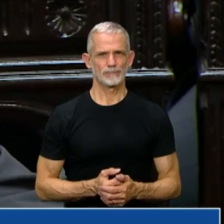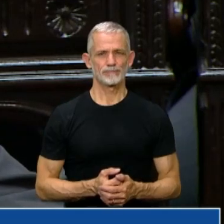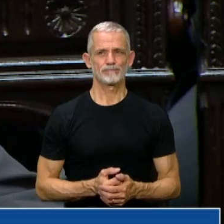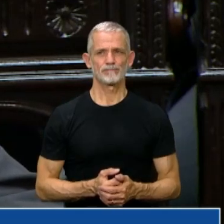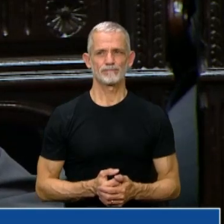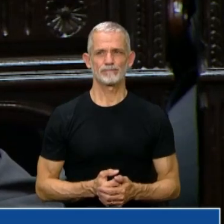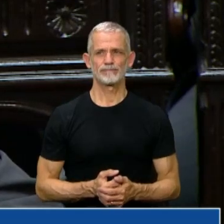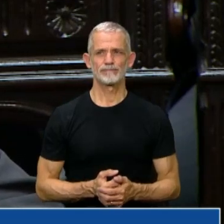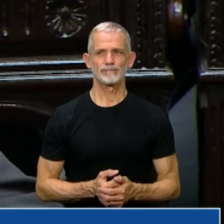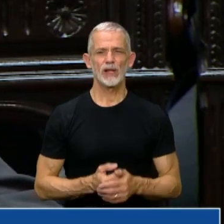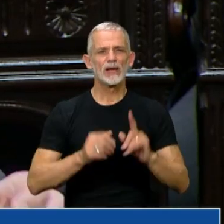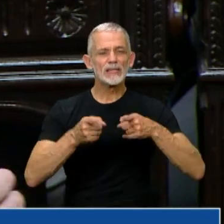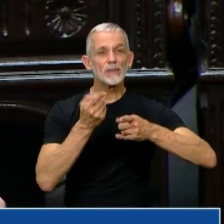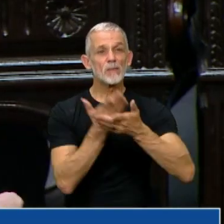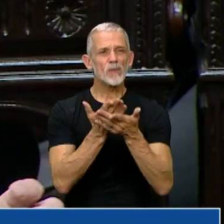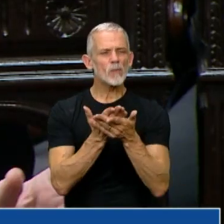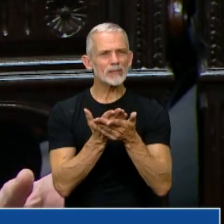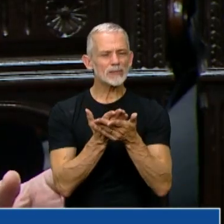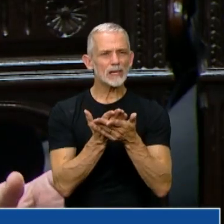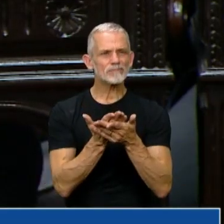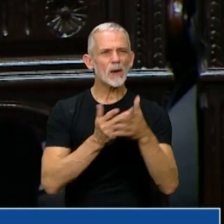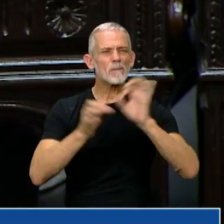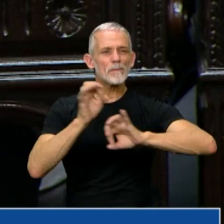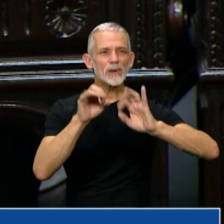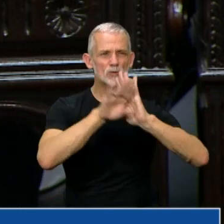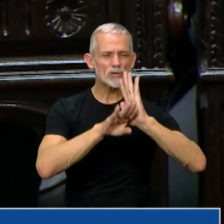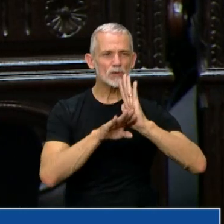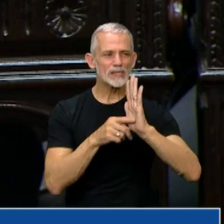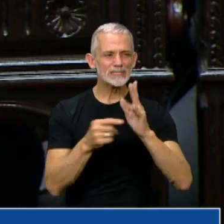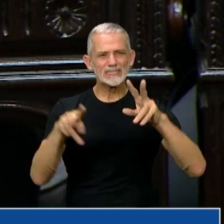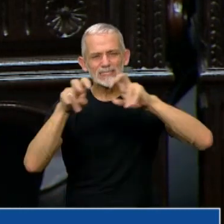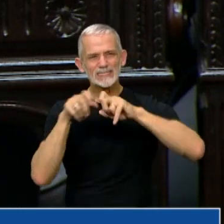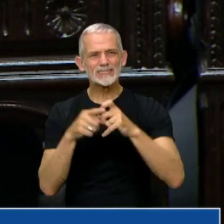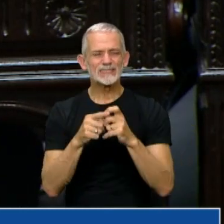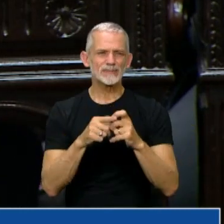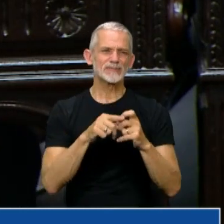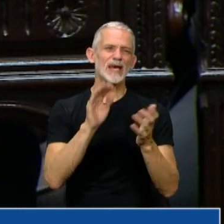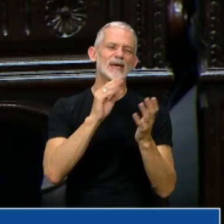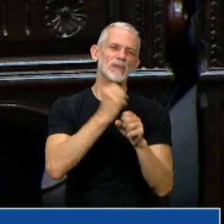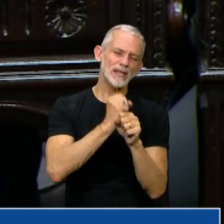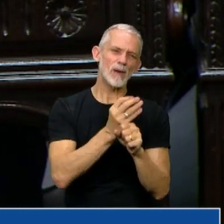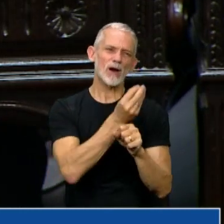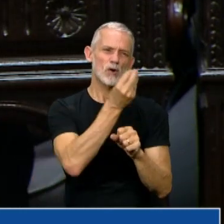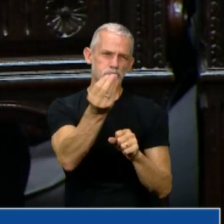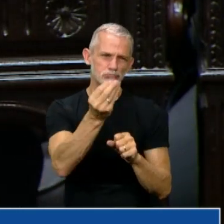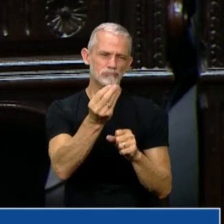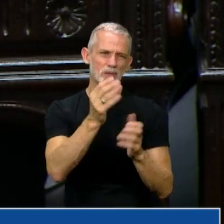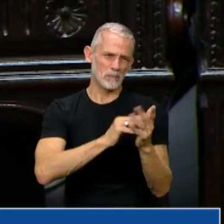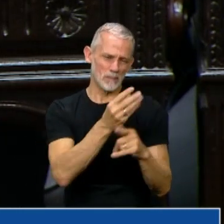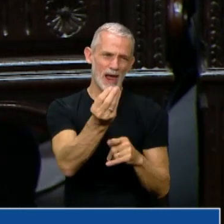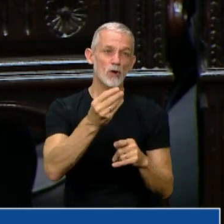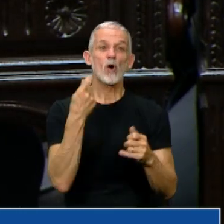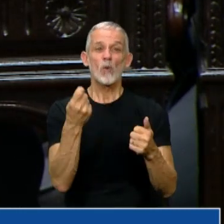Lo que se propone, como dijimos, es establecer que las rentas vinculadas a relación de dependencia y jubilaciones